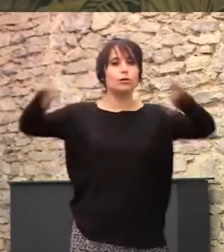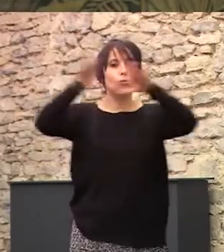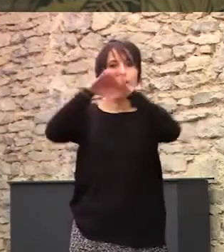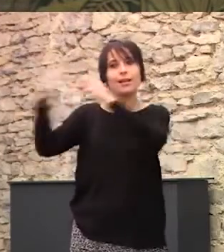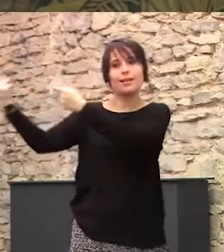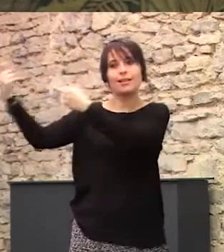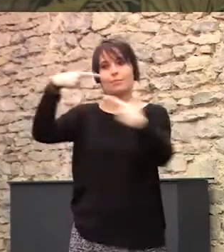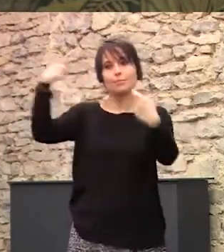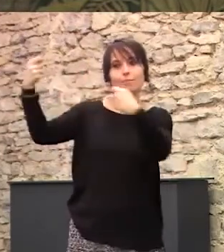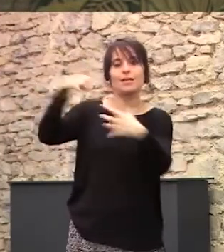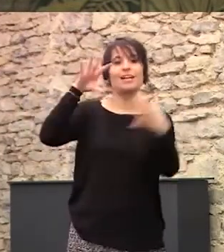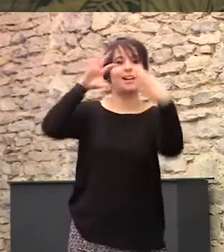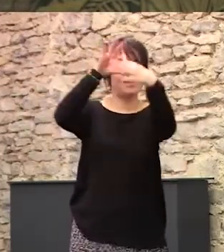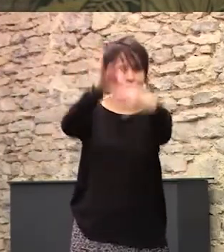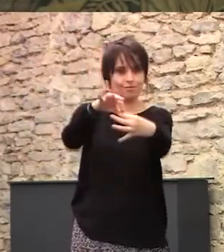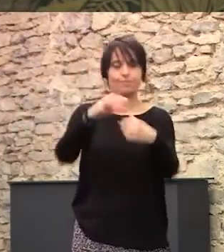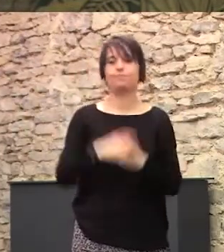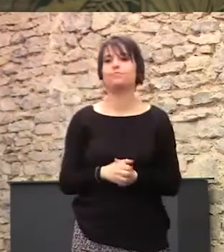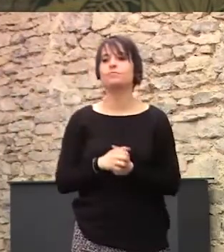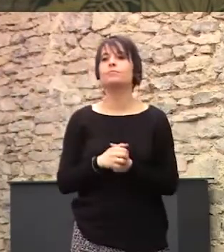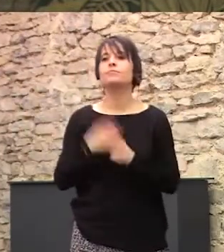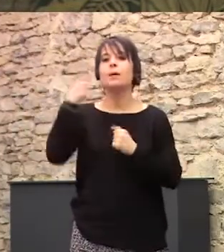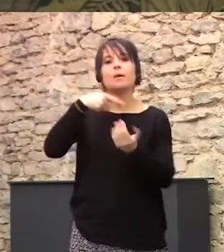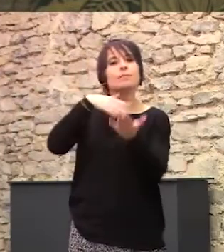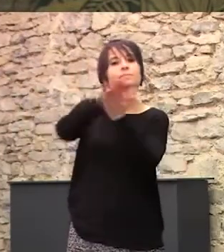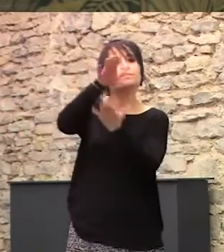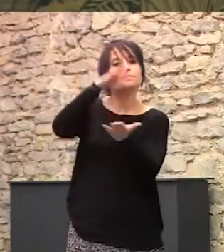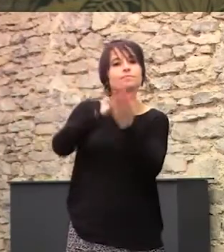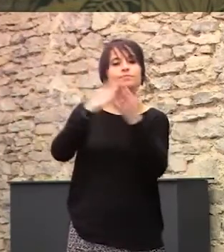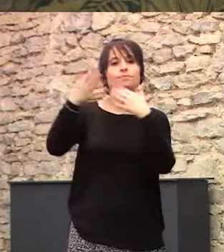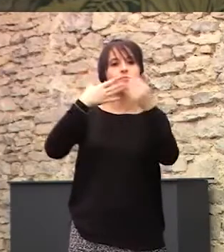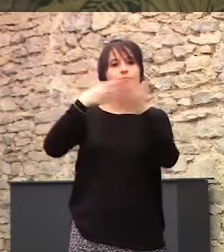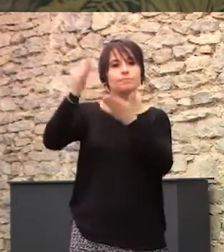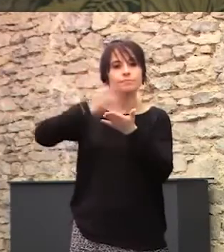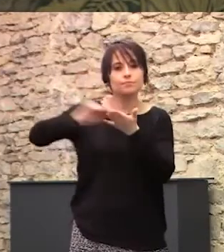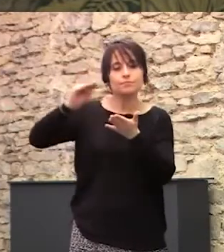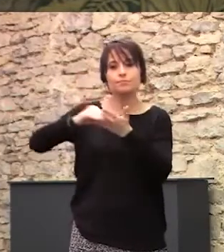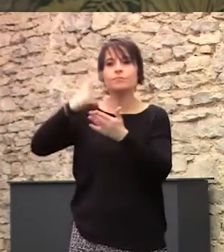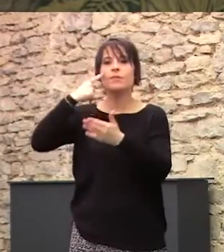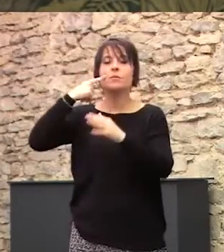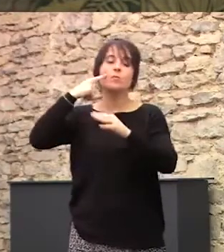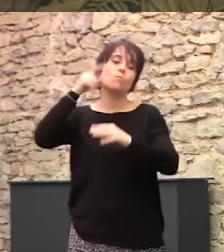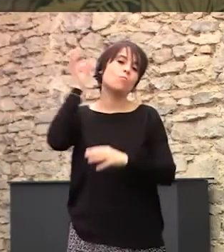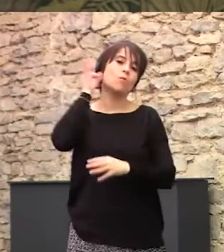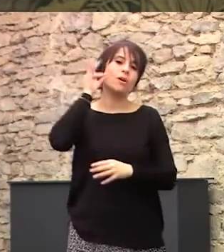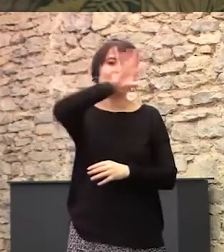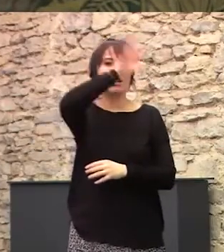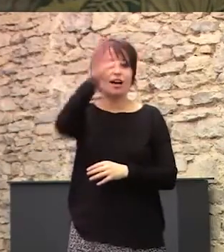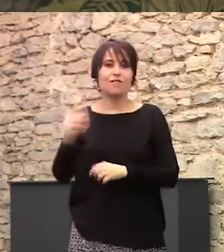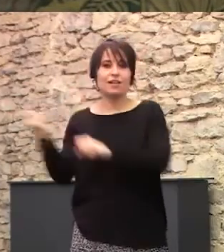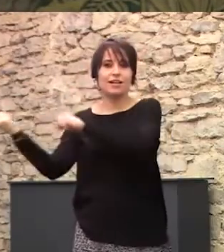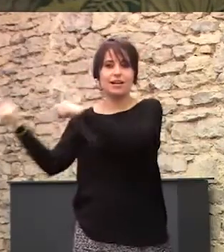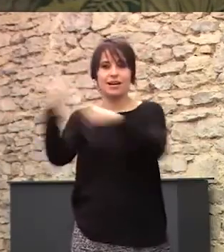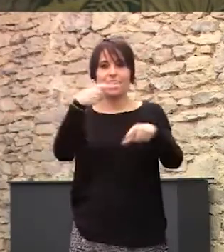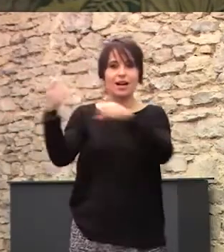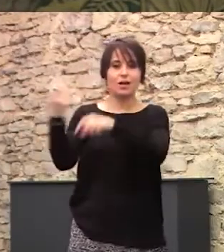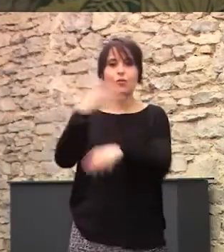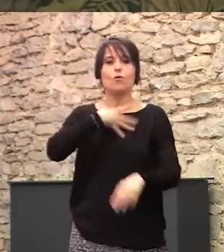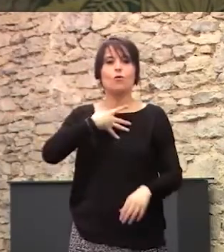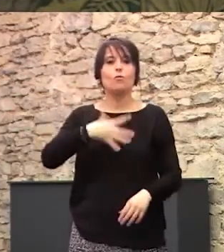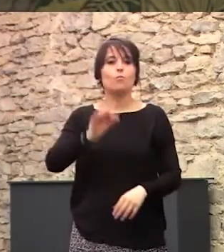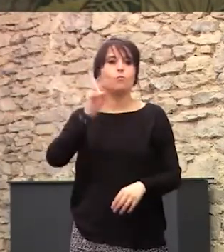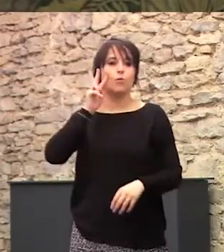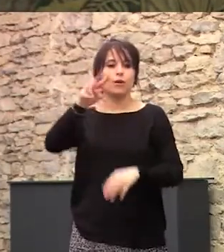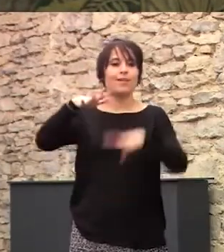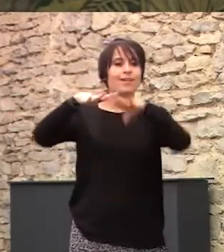inmigración. Ha publicado algunos artículos sobre los procesos migratorios de las mujeres africanas que son de libre acceso en